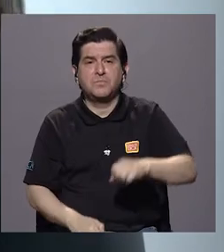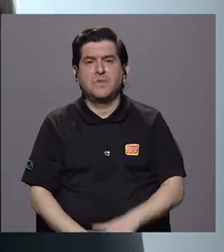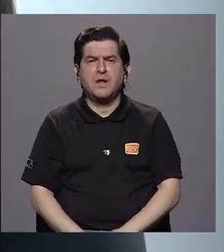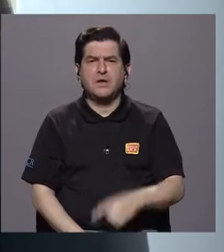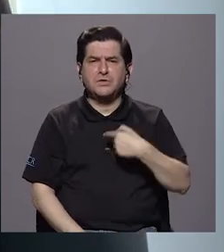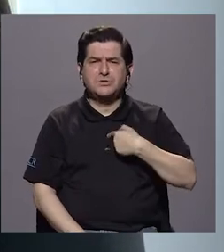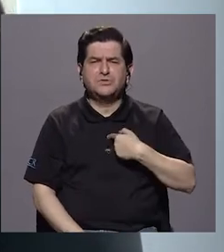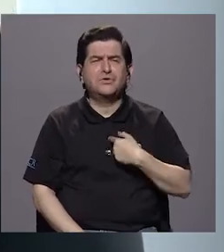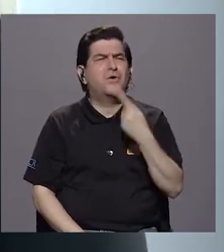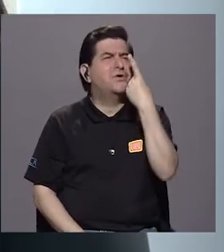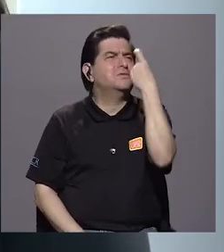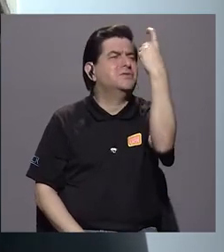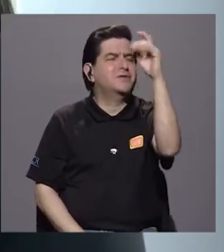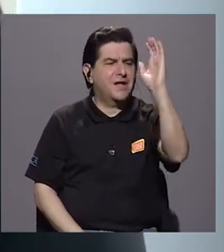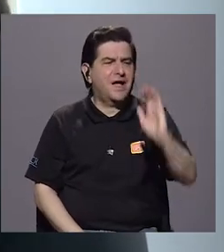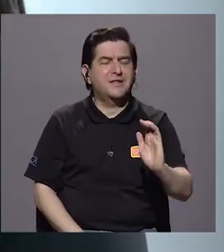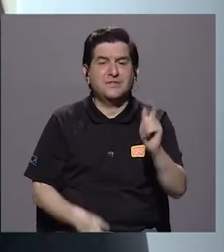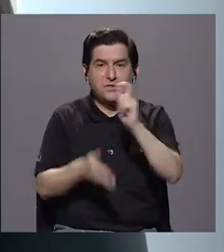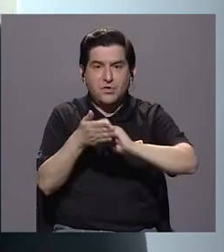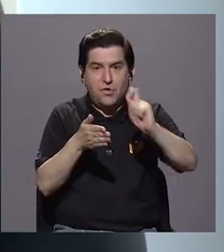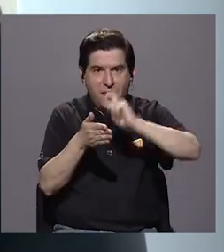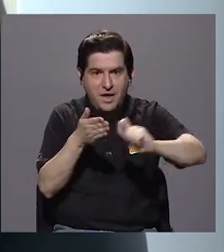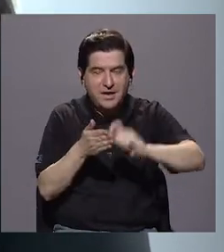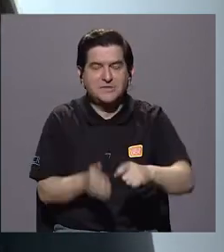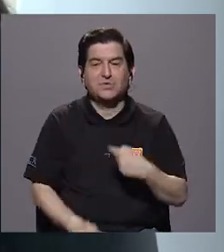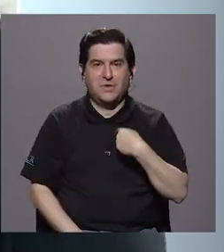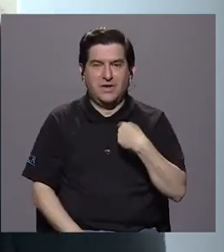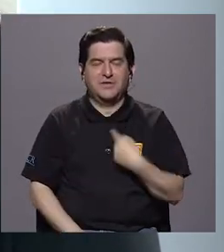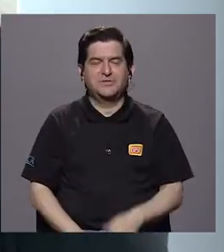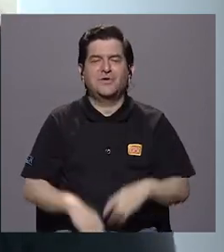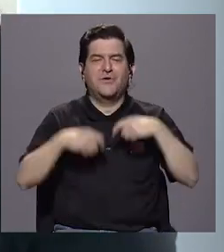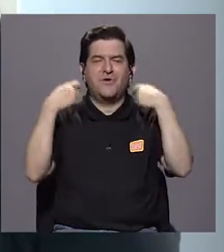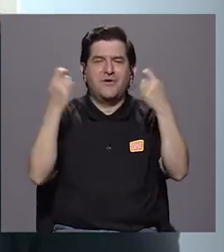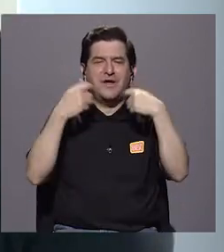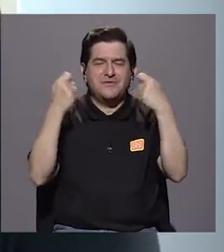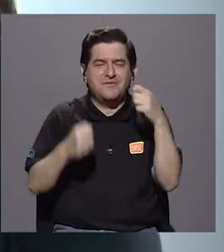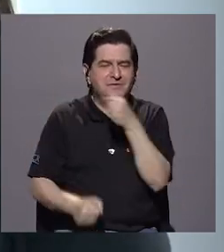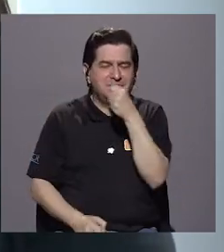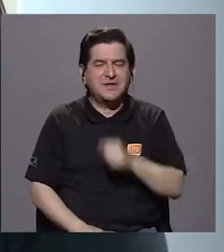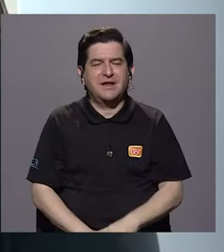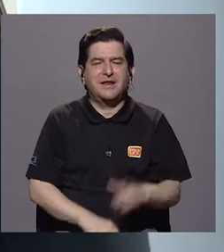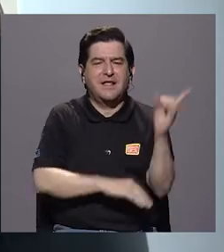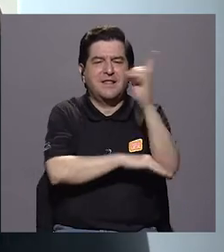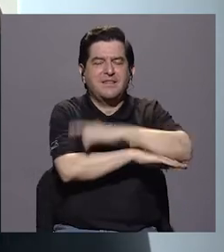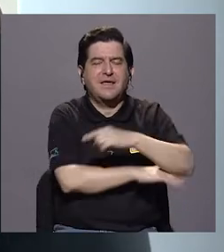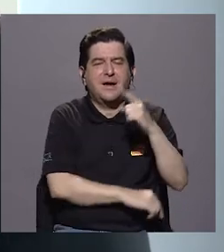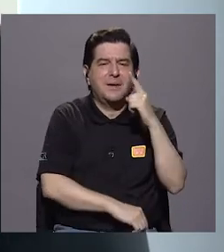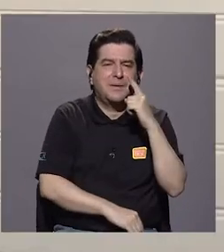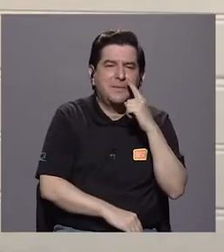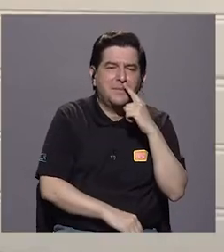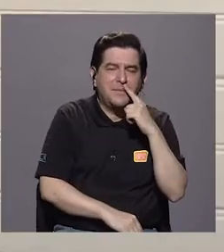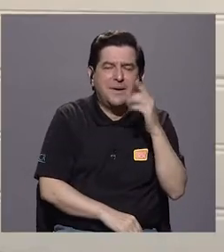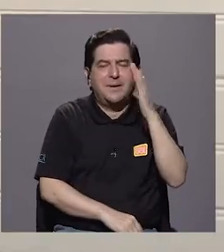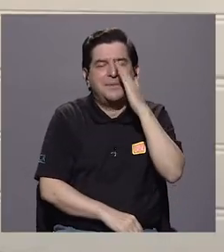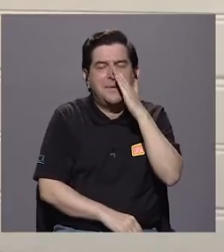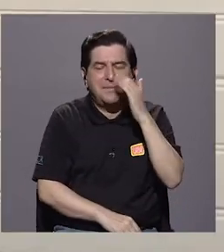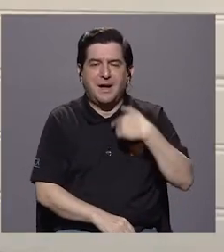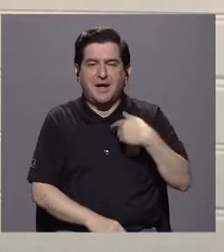muy pequeña y en escuela no faltaba ningún festival de la canción, el Día del Padre, el Día de la Madre. Todos los actos estaba yo